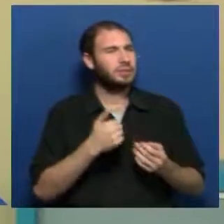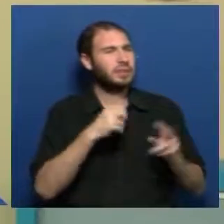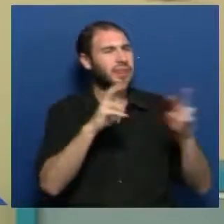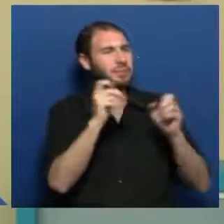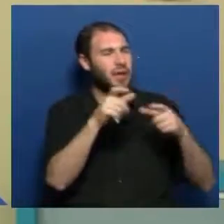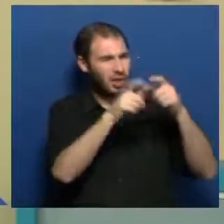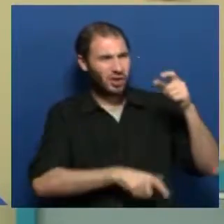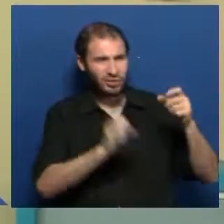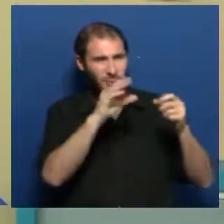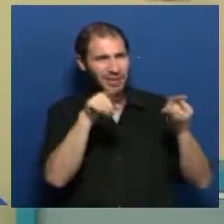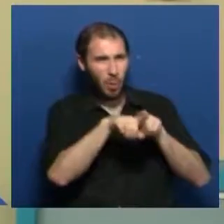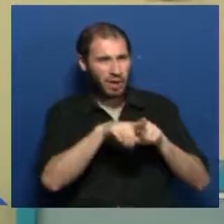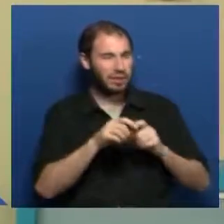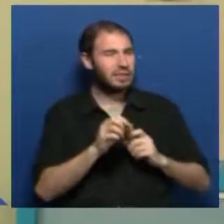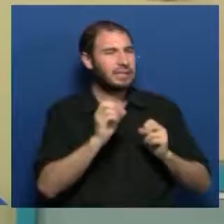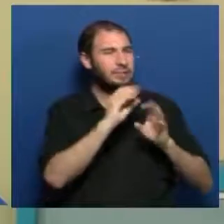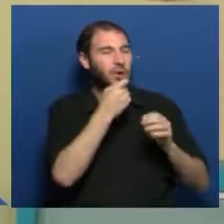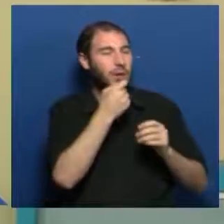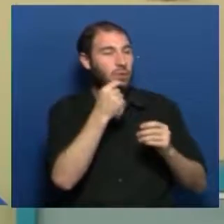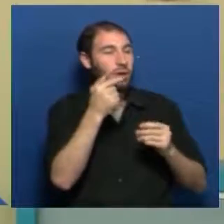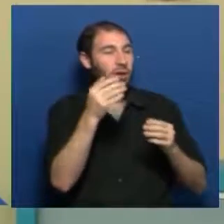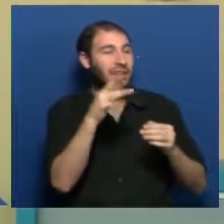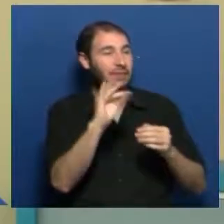las colectoras, en el caso de que pase el